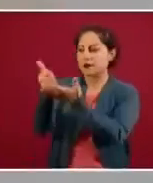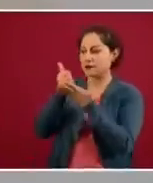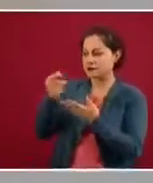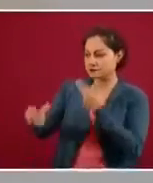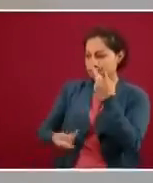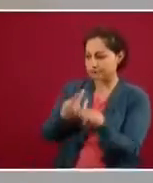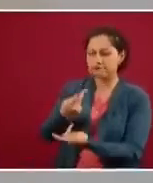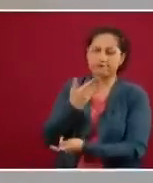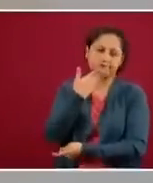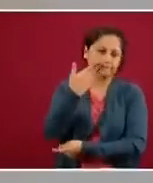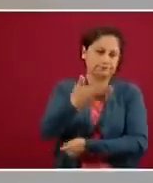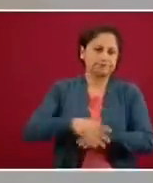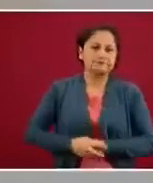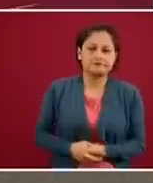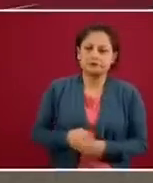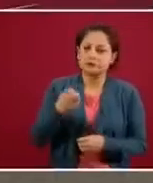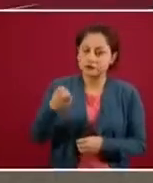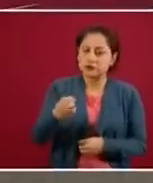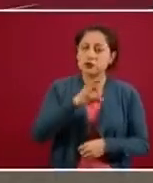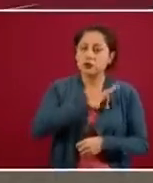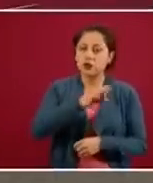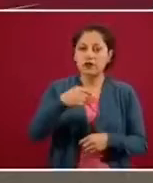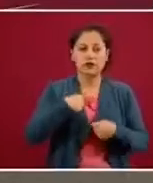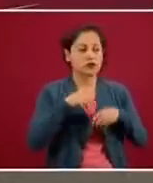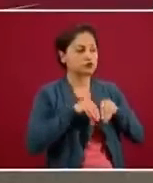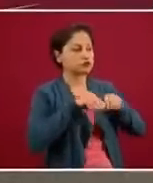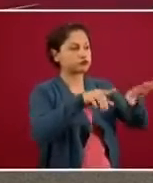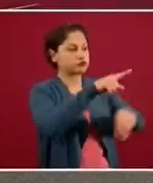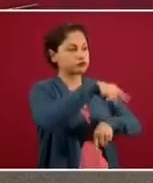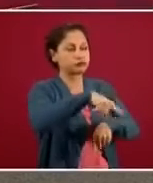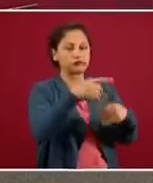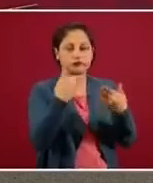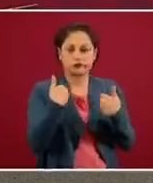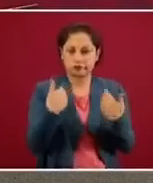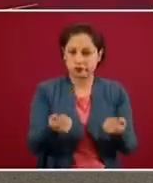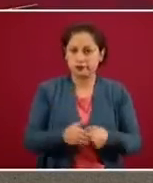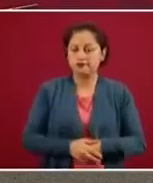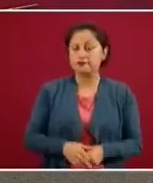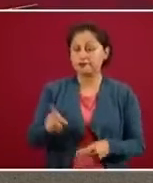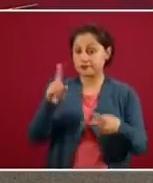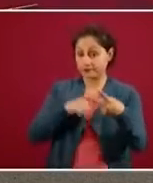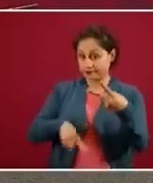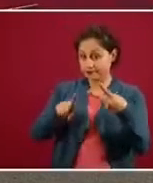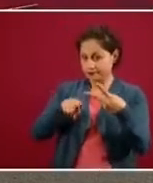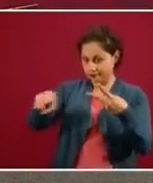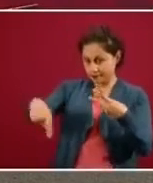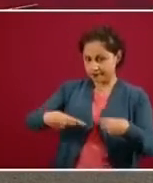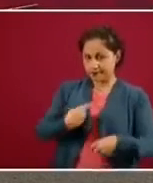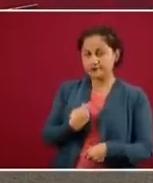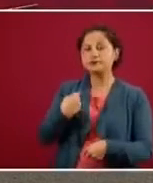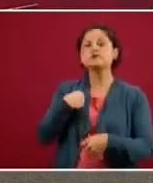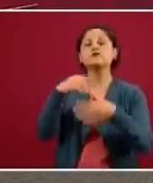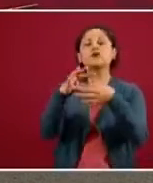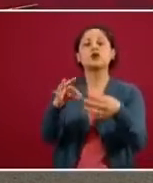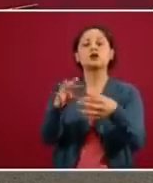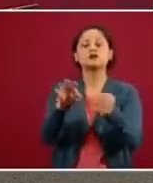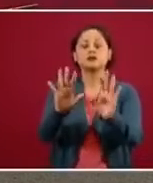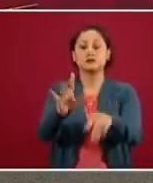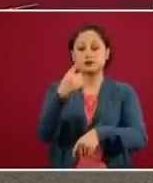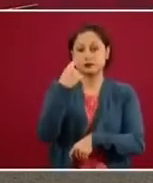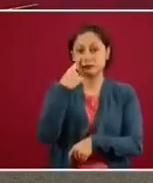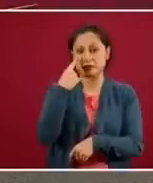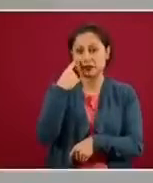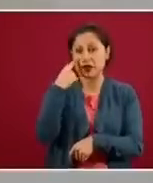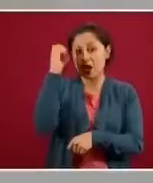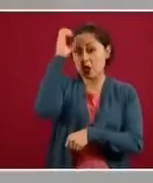en forma indirecta. Empezaré por la segunda. De acuerdo a la idiosincrasia, la cultura,